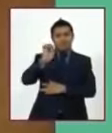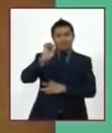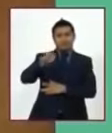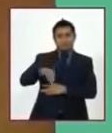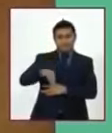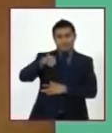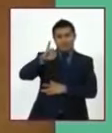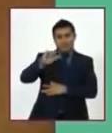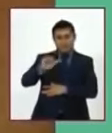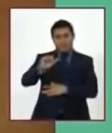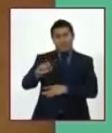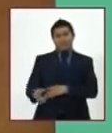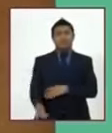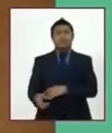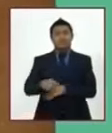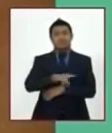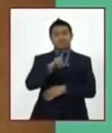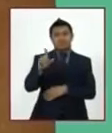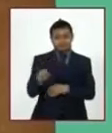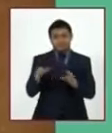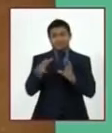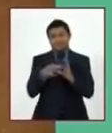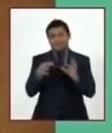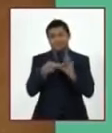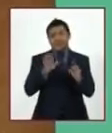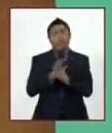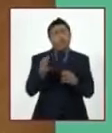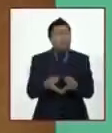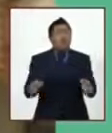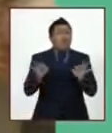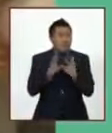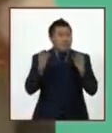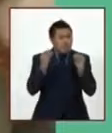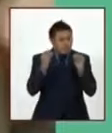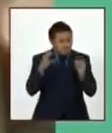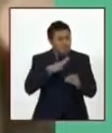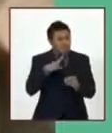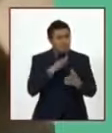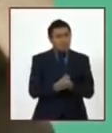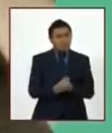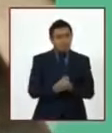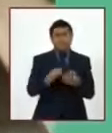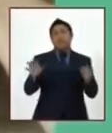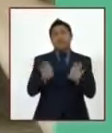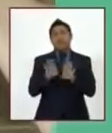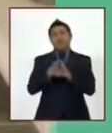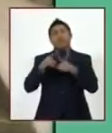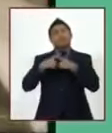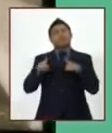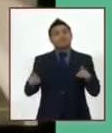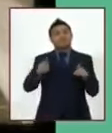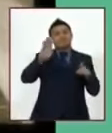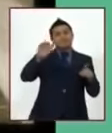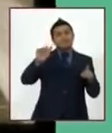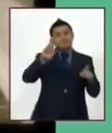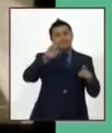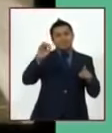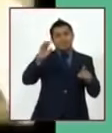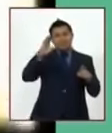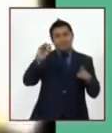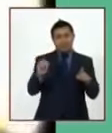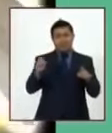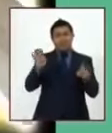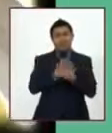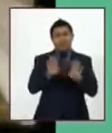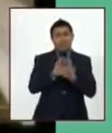de comentar cuál fue la importancia que tuvo. Entonces es una versión totalmente opuesta al barroco, es una versión que trata de